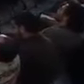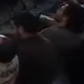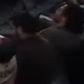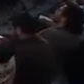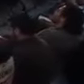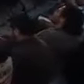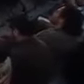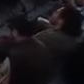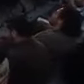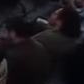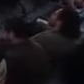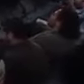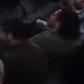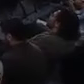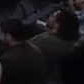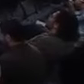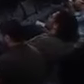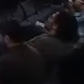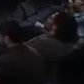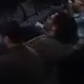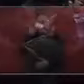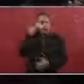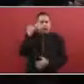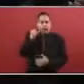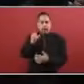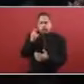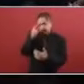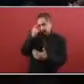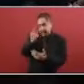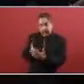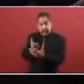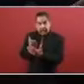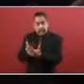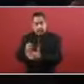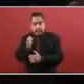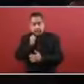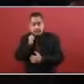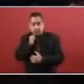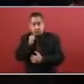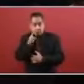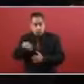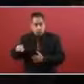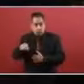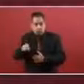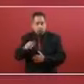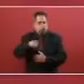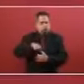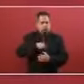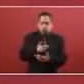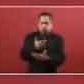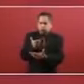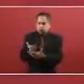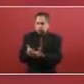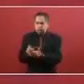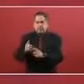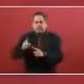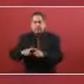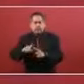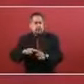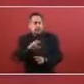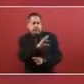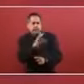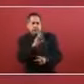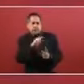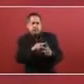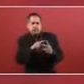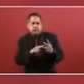nos corresponde proponer al Senado a quienes van a estar en estos organismos.